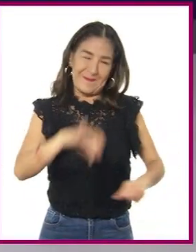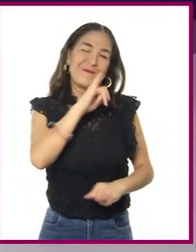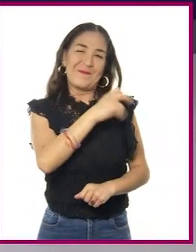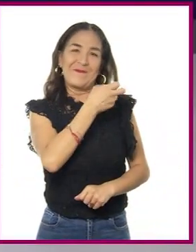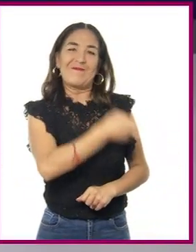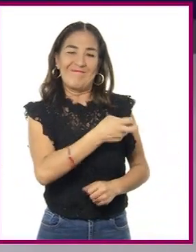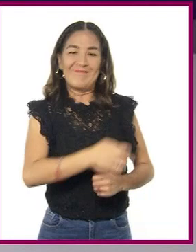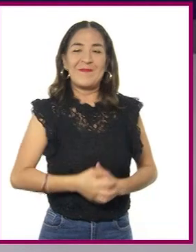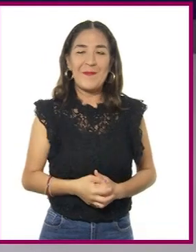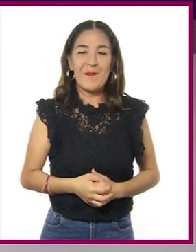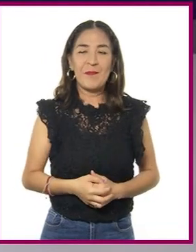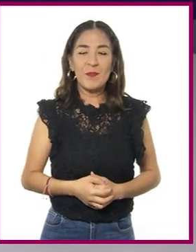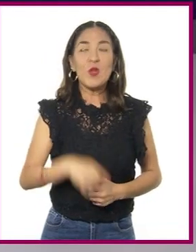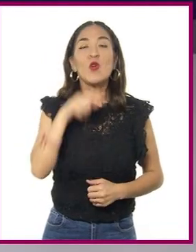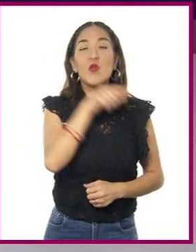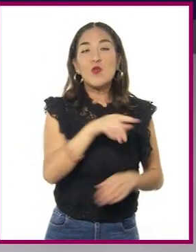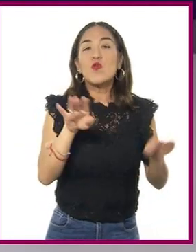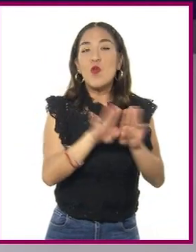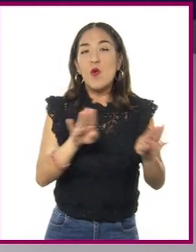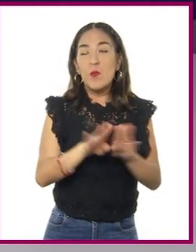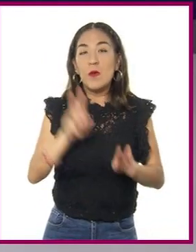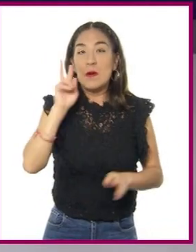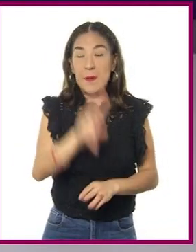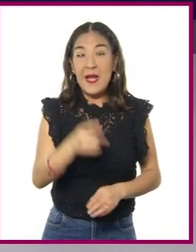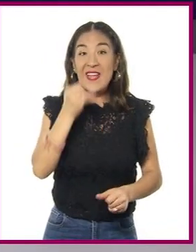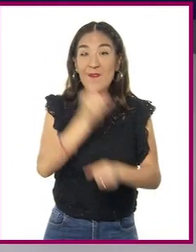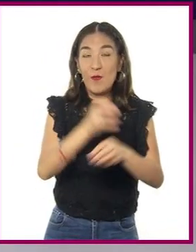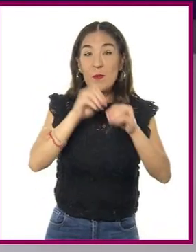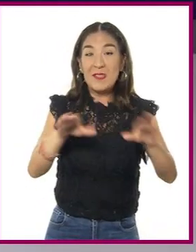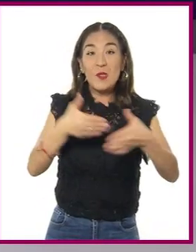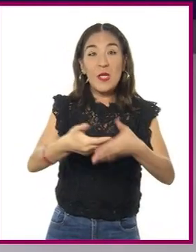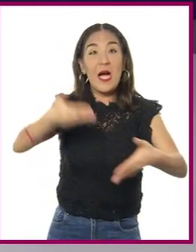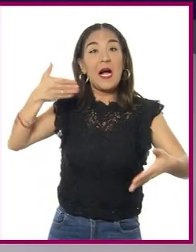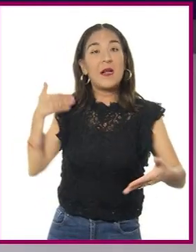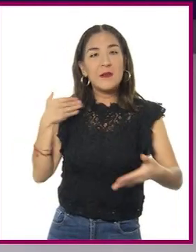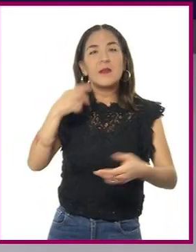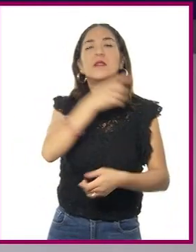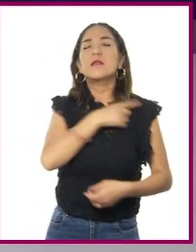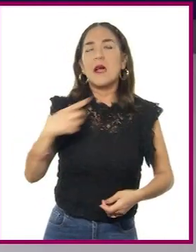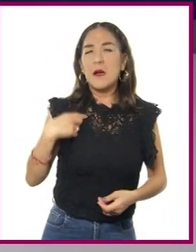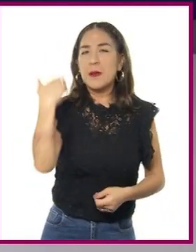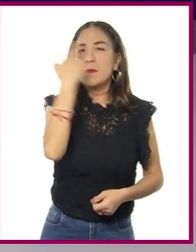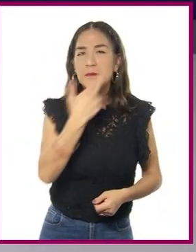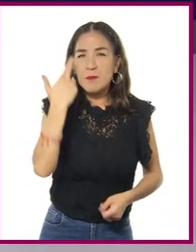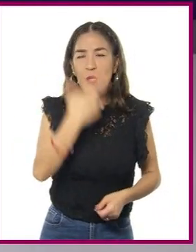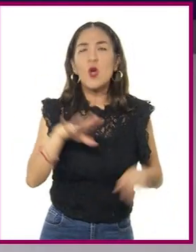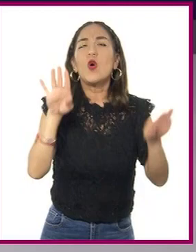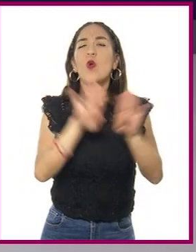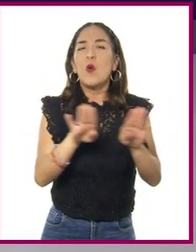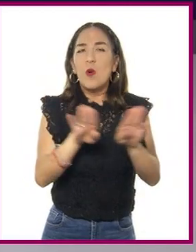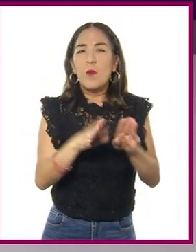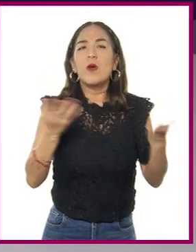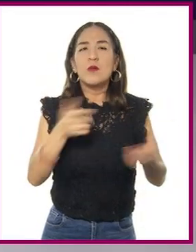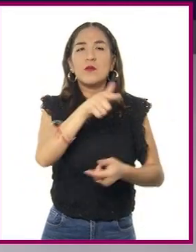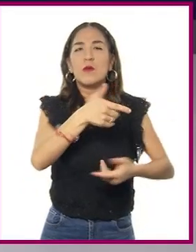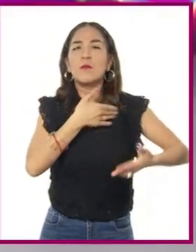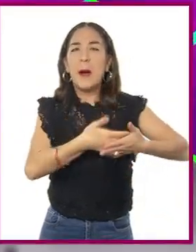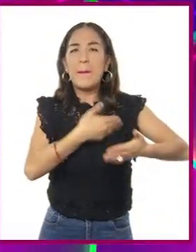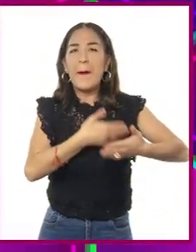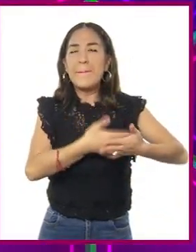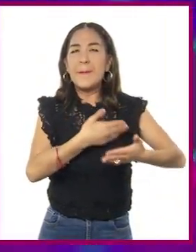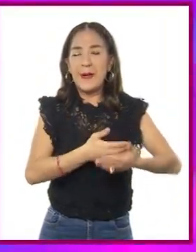Efectivamente, Leslie. Y si se toman en cuenta los datos anteriores, se analiza en la gráfica cómo fue tu frecuencia